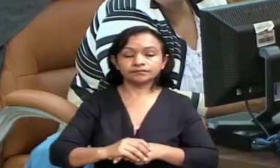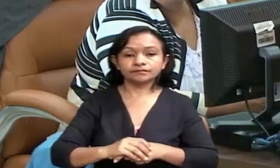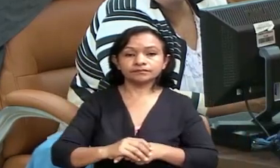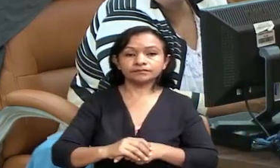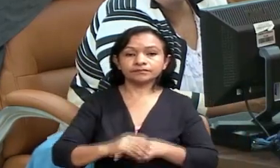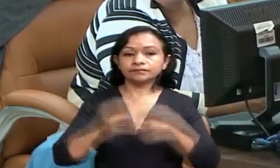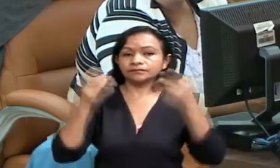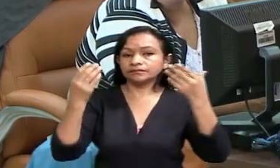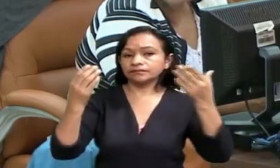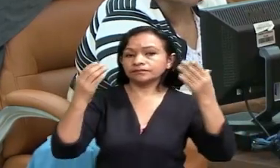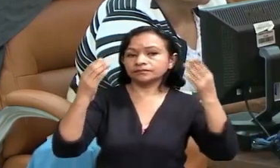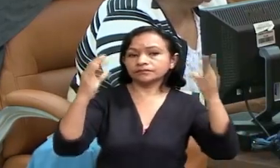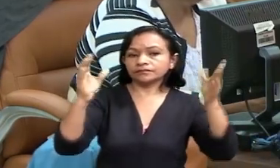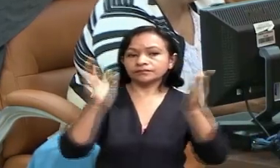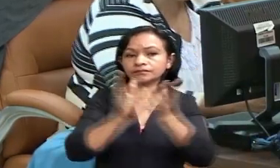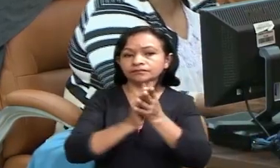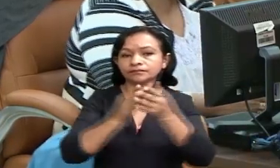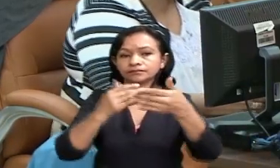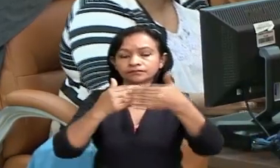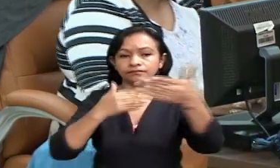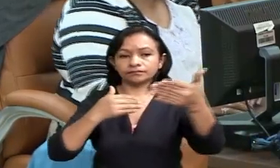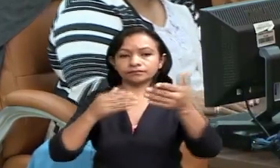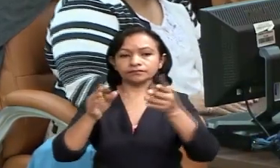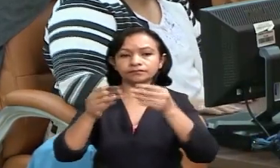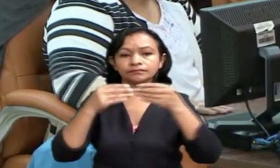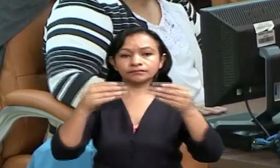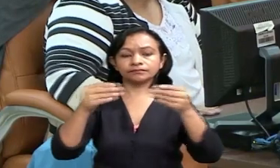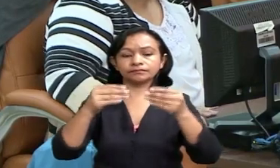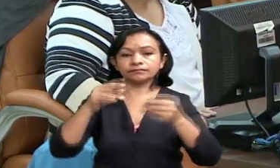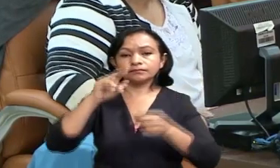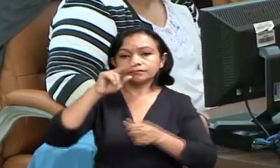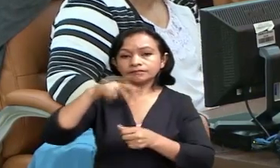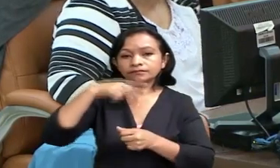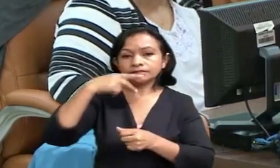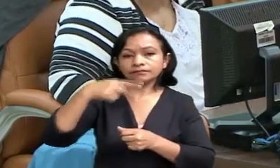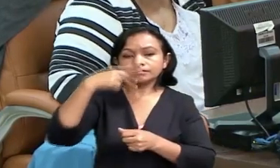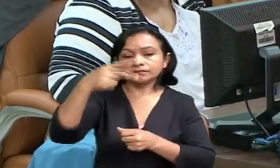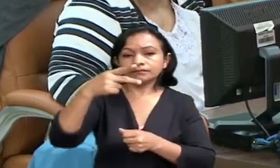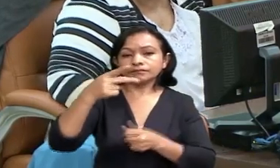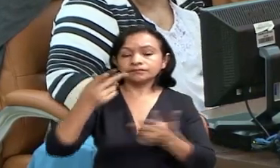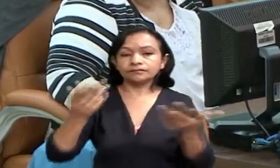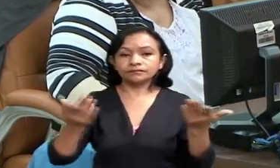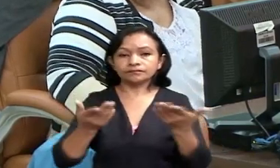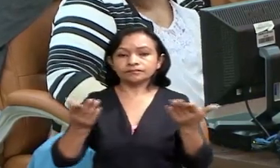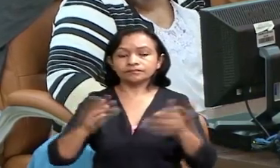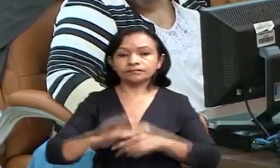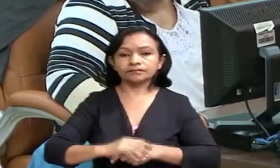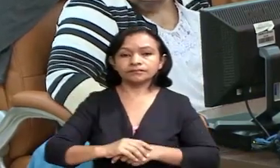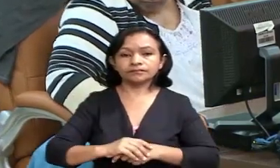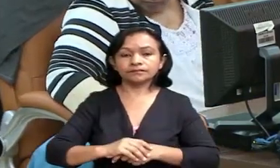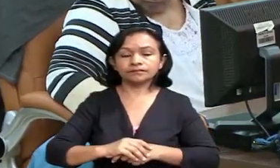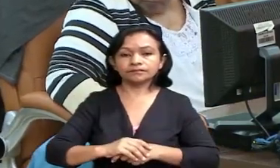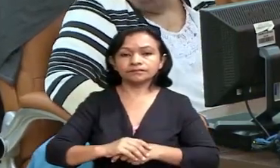con documentos en la mano, porque las palabras se las lleva el viento.